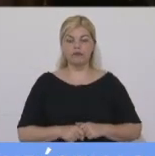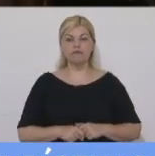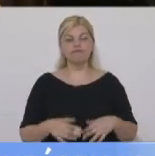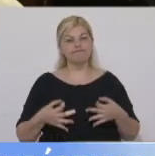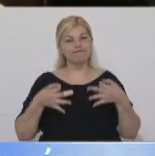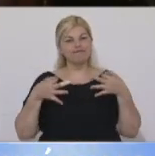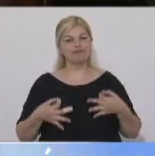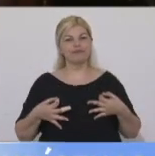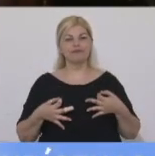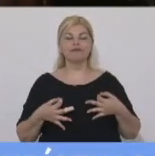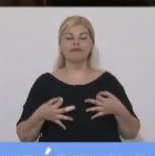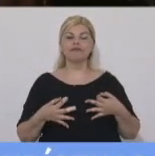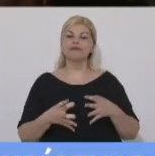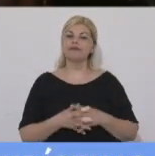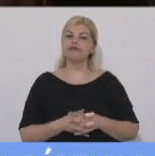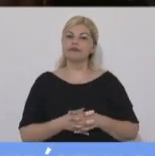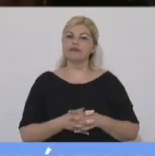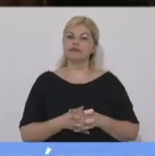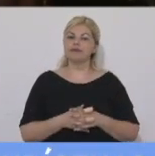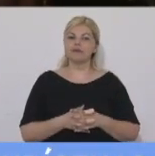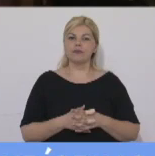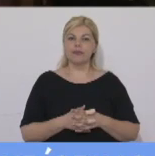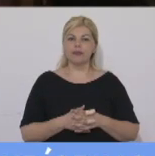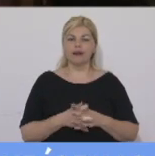Definitivamente, señora presidenta,